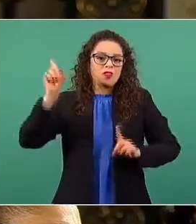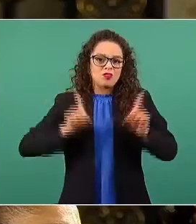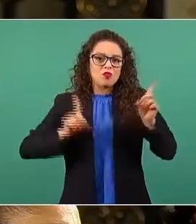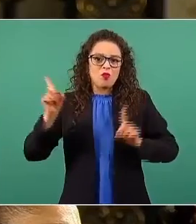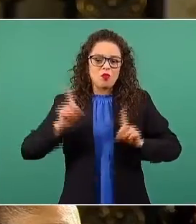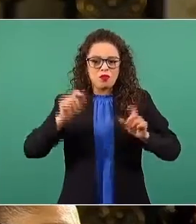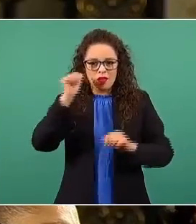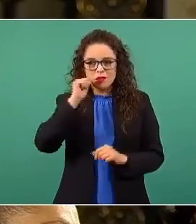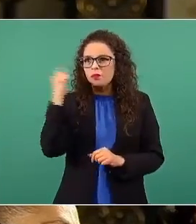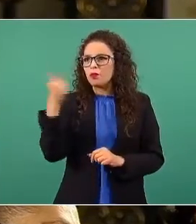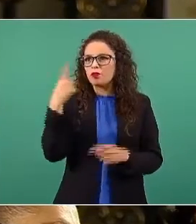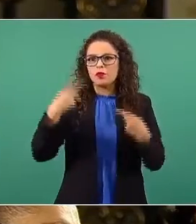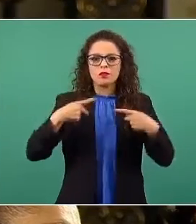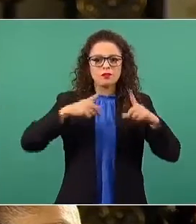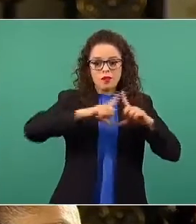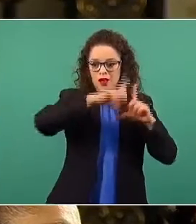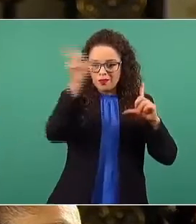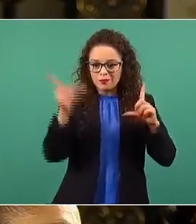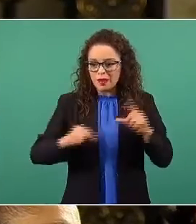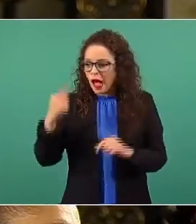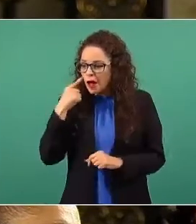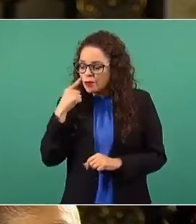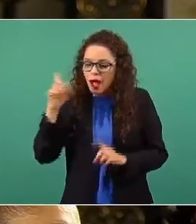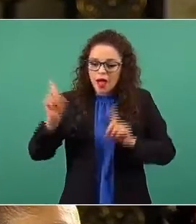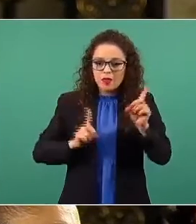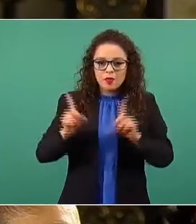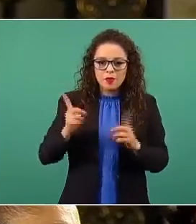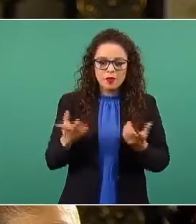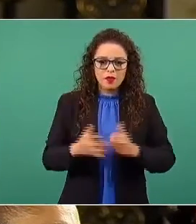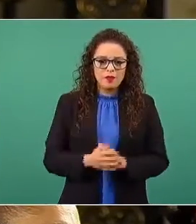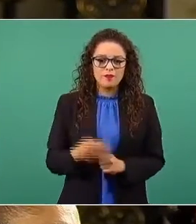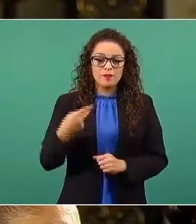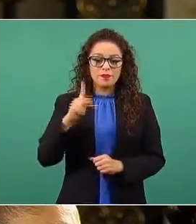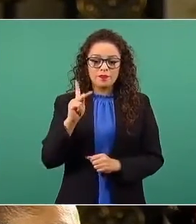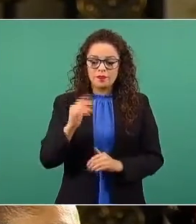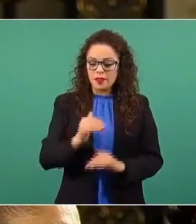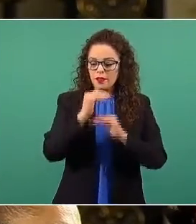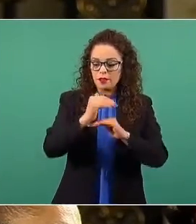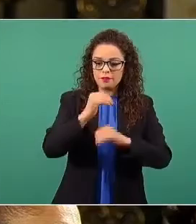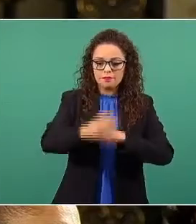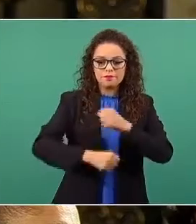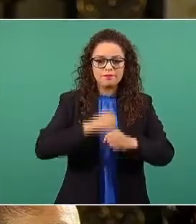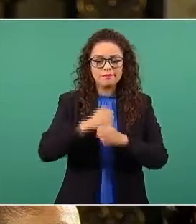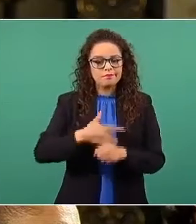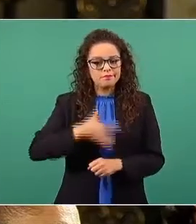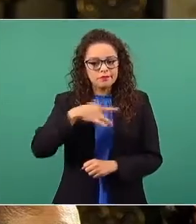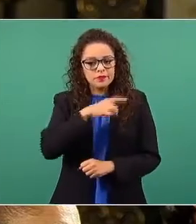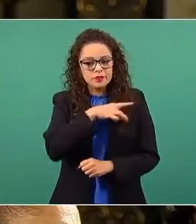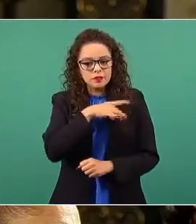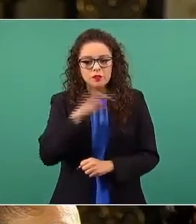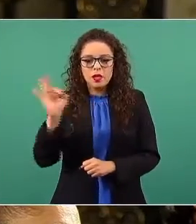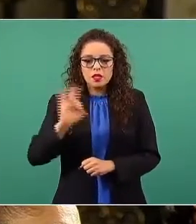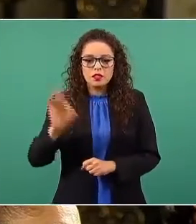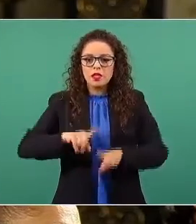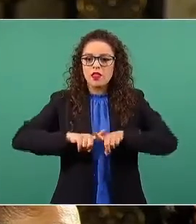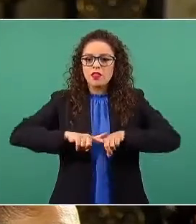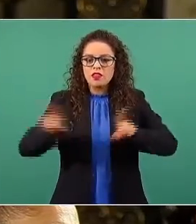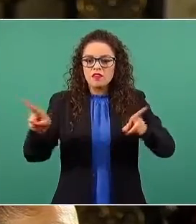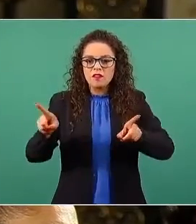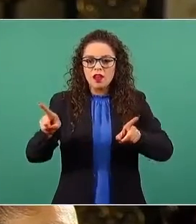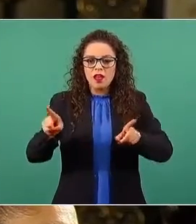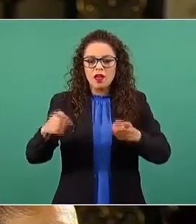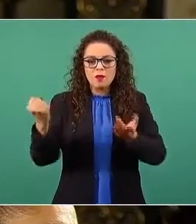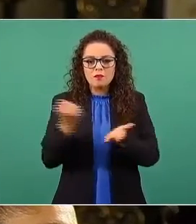toca, por su rango de edad y que tienen miedo por este tema de que si les toca una diferente dosis, ¿cuál